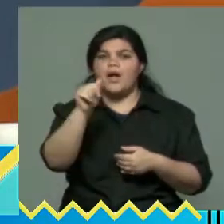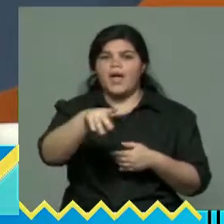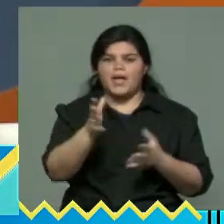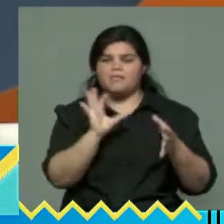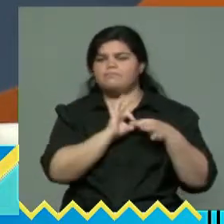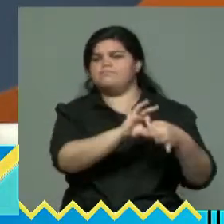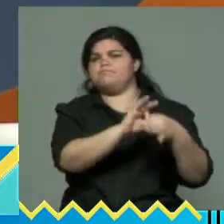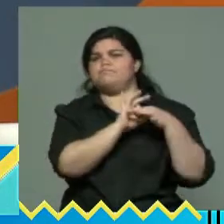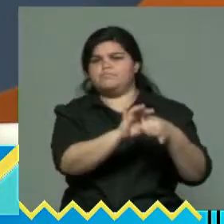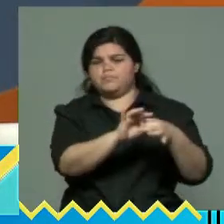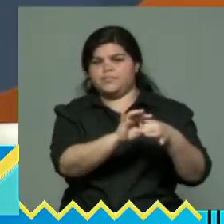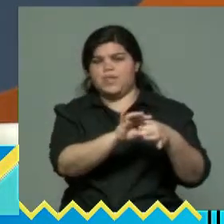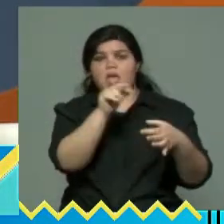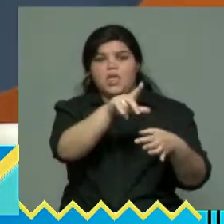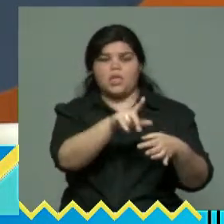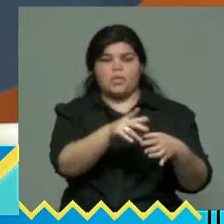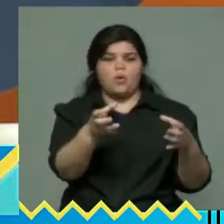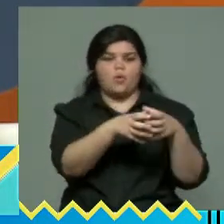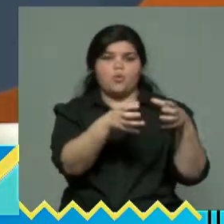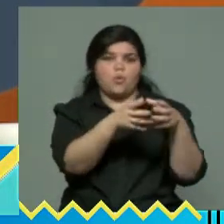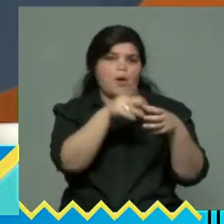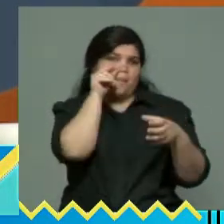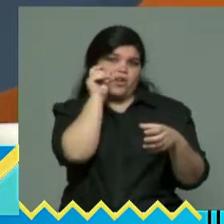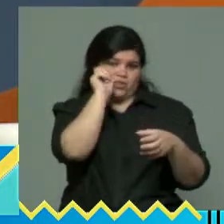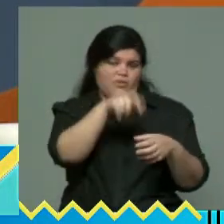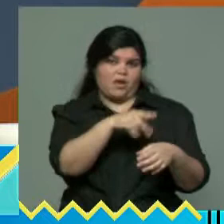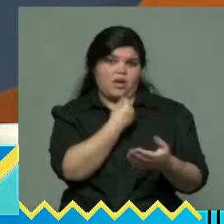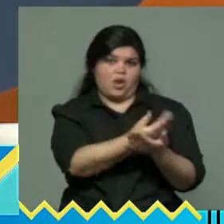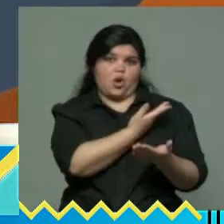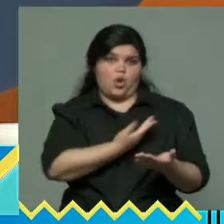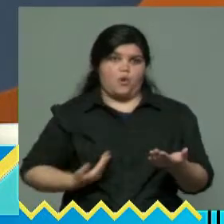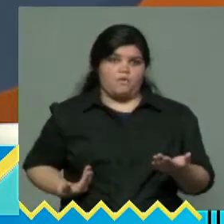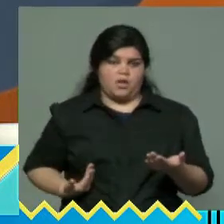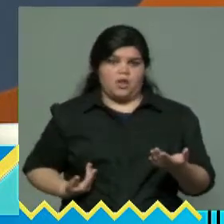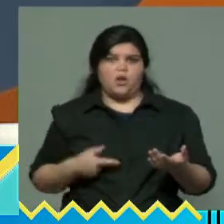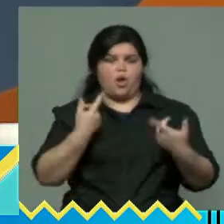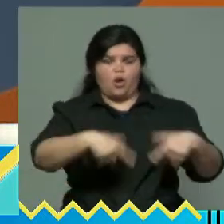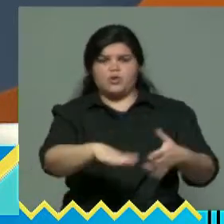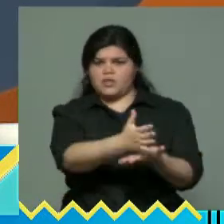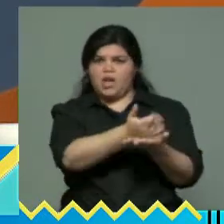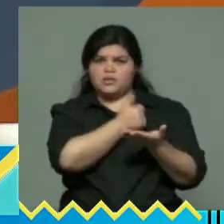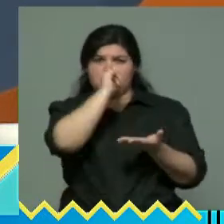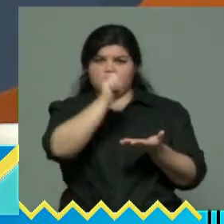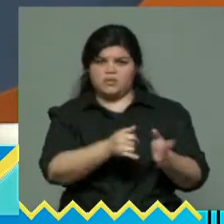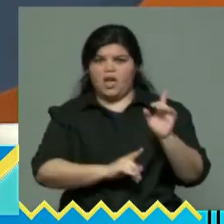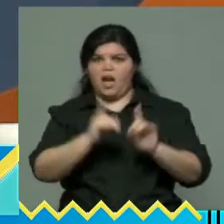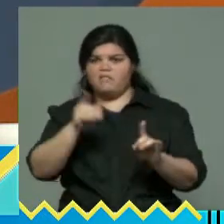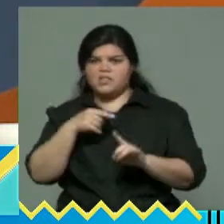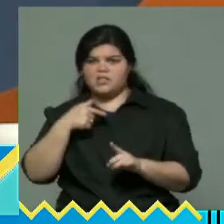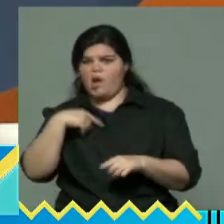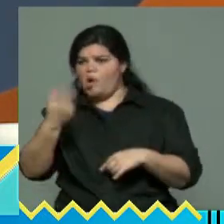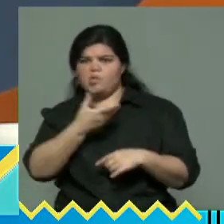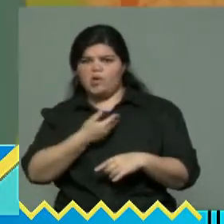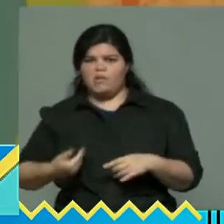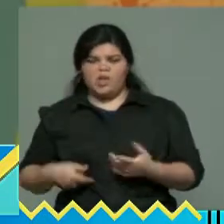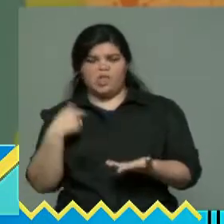con el gobierno de turno, acepta determinadas cosas que en otro momento critica y hasta deplora de una manera a